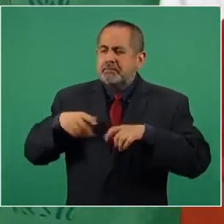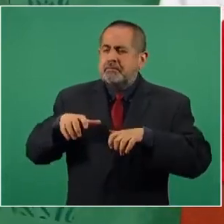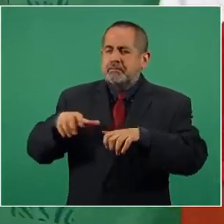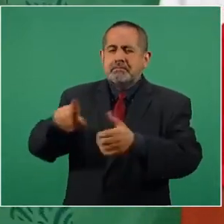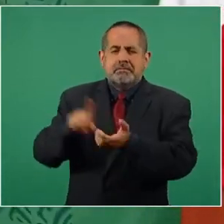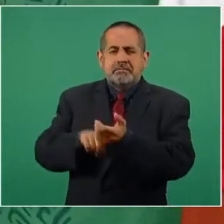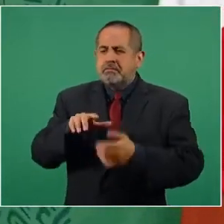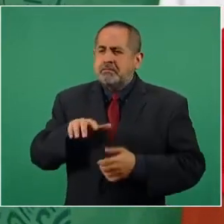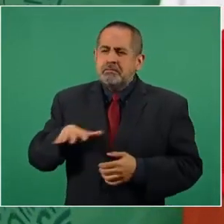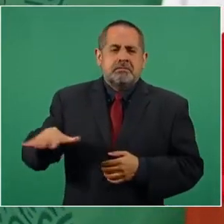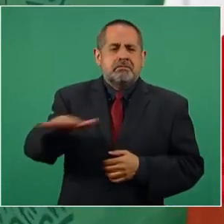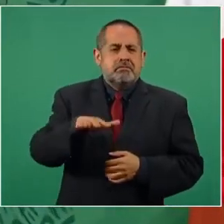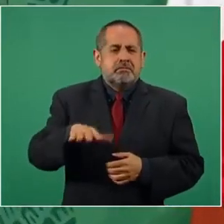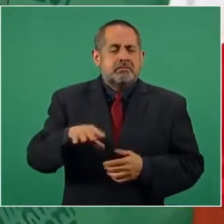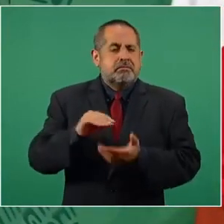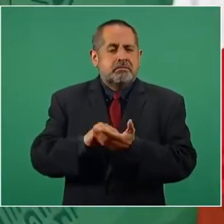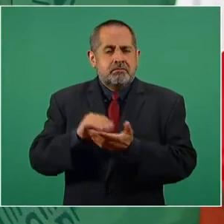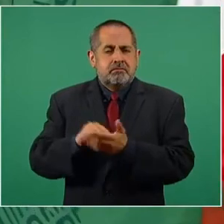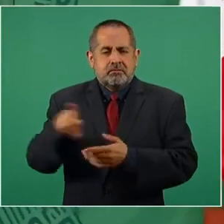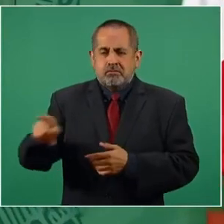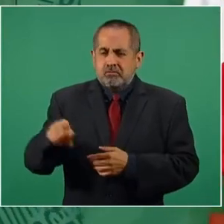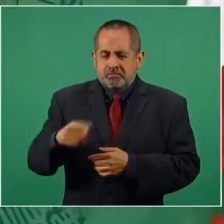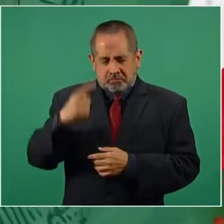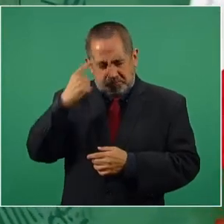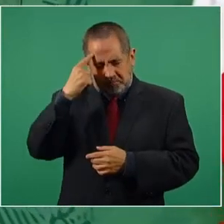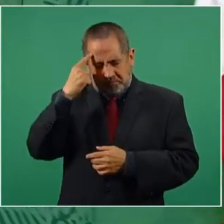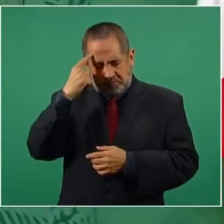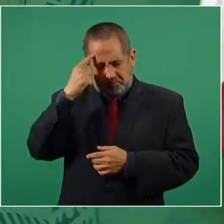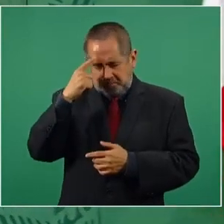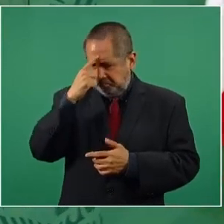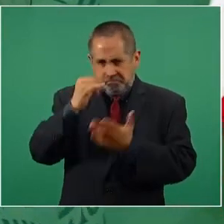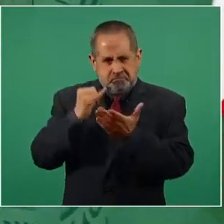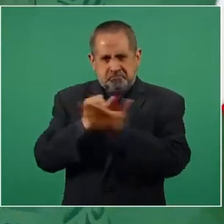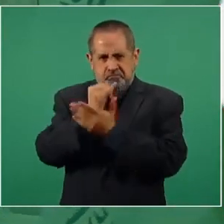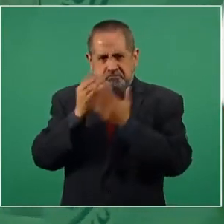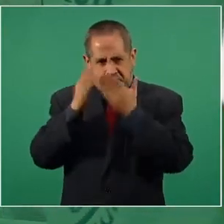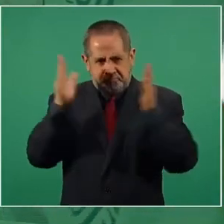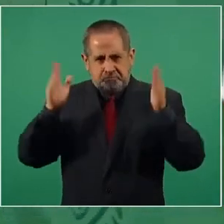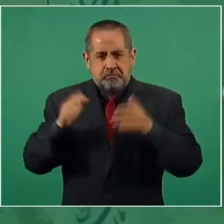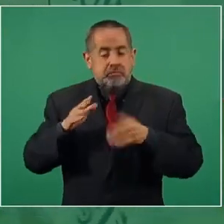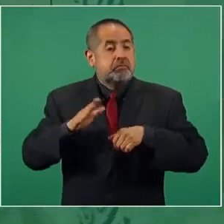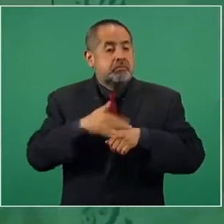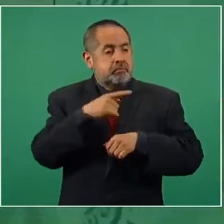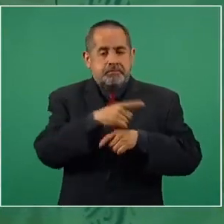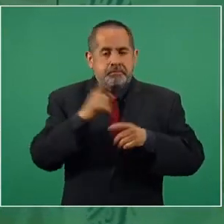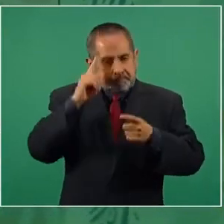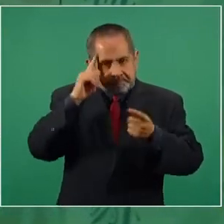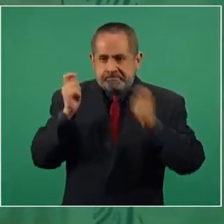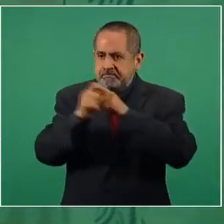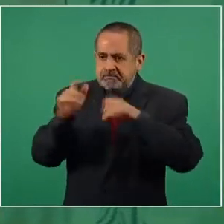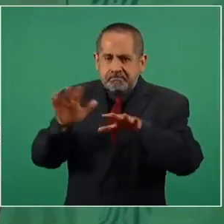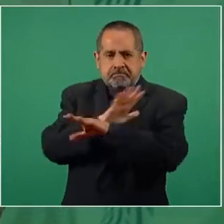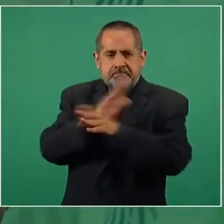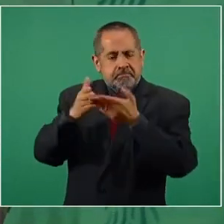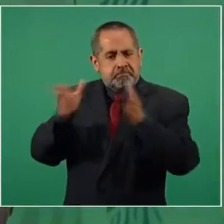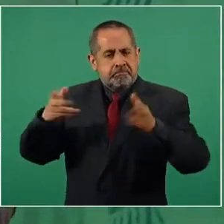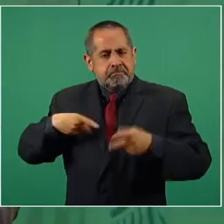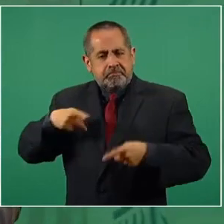tiene su propio criterio? Bueno, porque ya cambió la mentalidad del